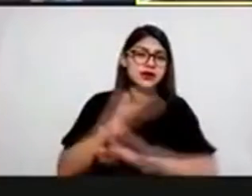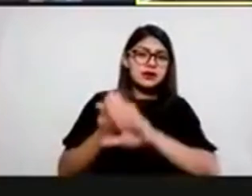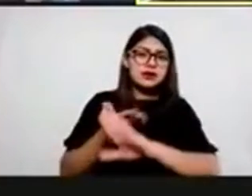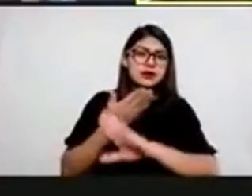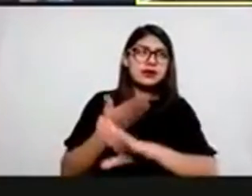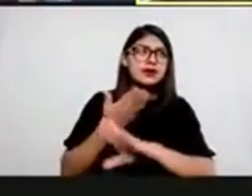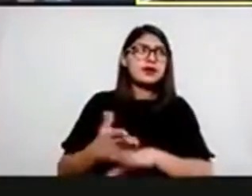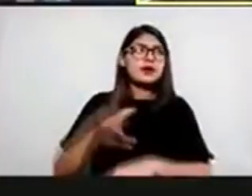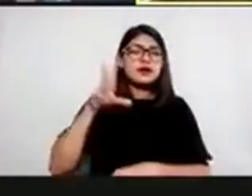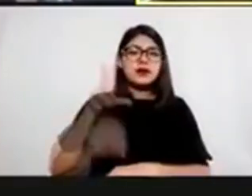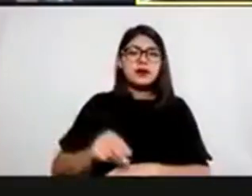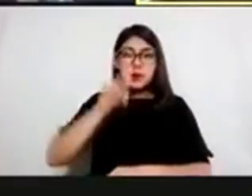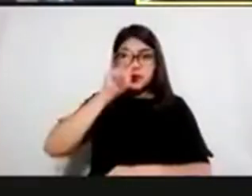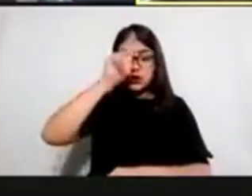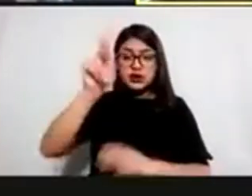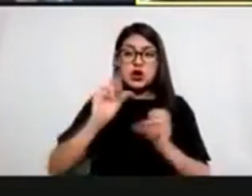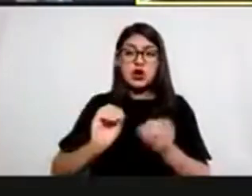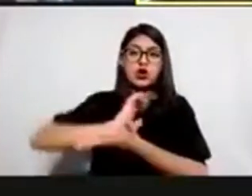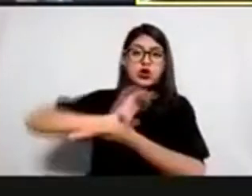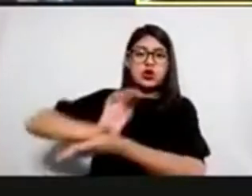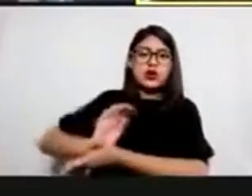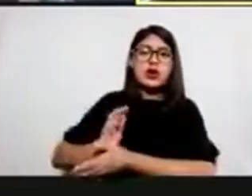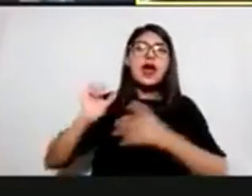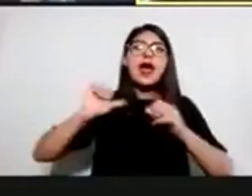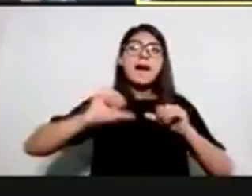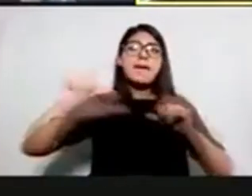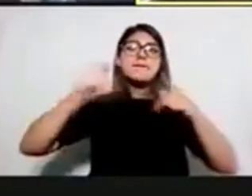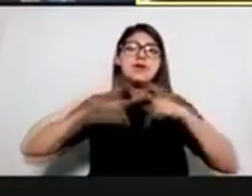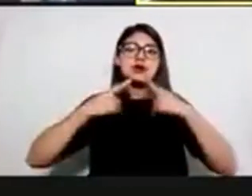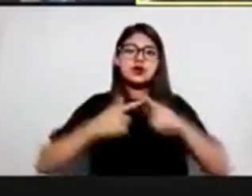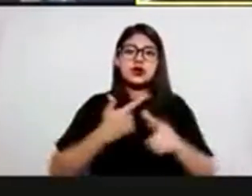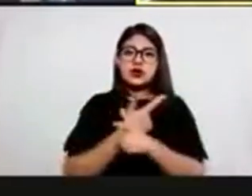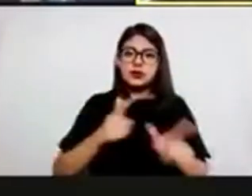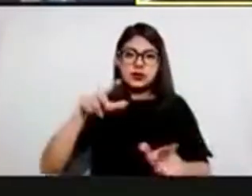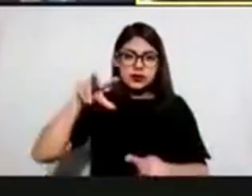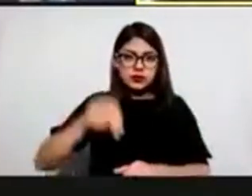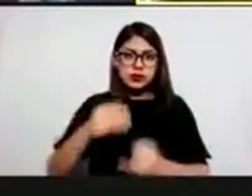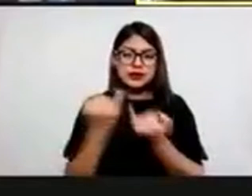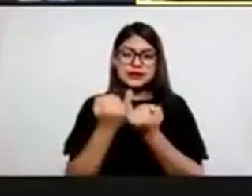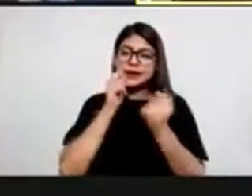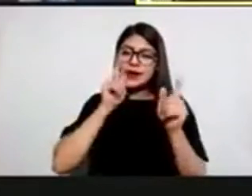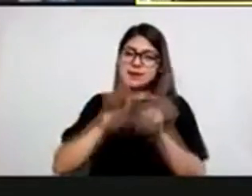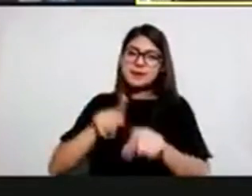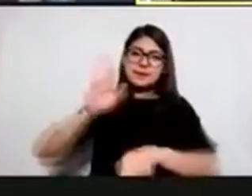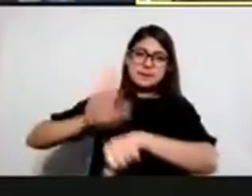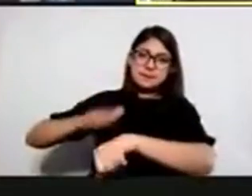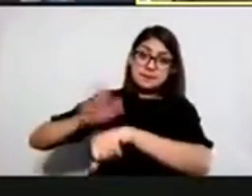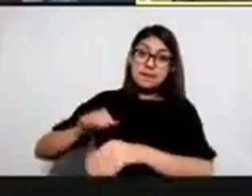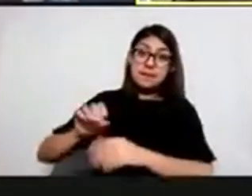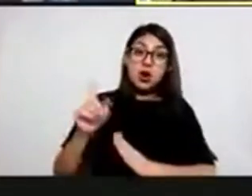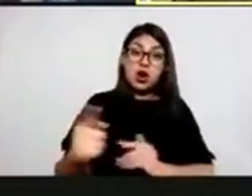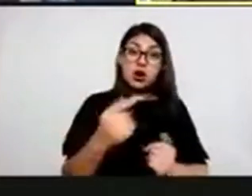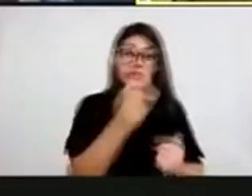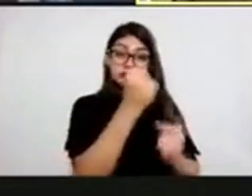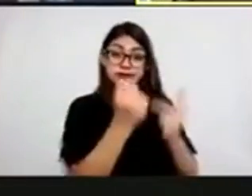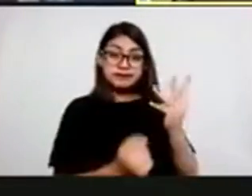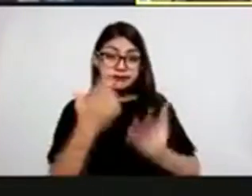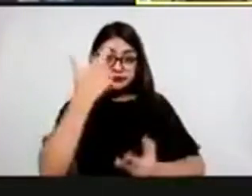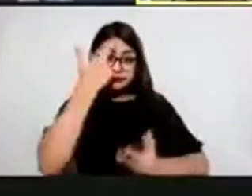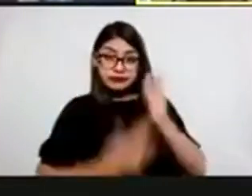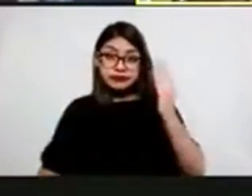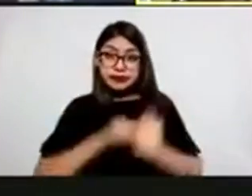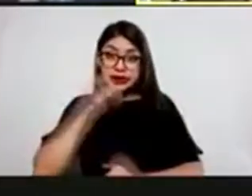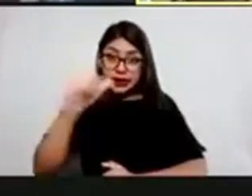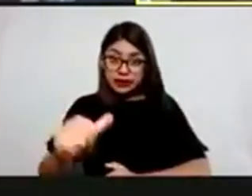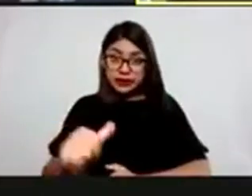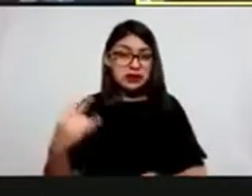o discriminación hacia cualquier persona, y el apercibimiento de que de incumplir con las medidas de reparación, se inscribirá a los infractores en el